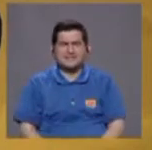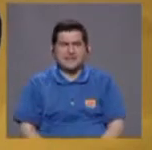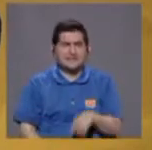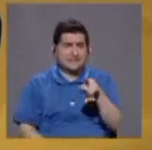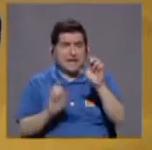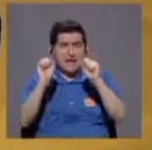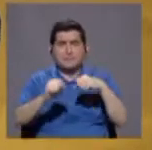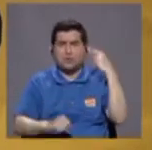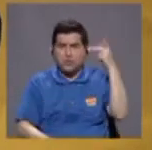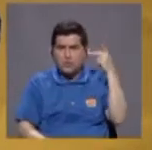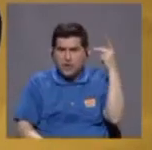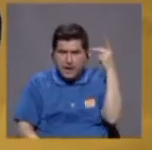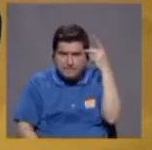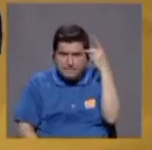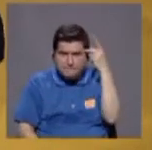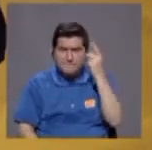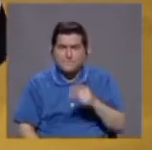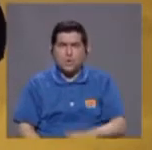cabo políticas